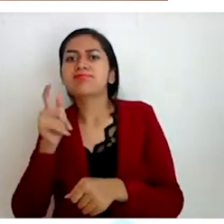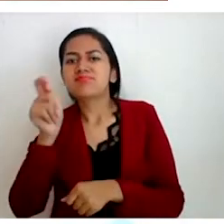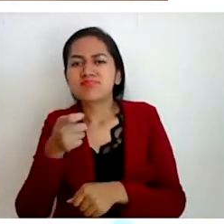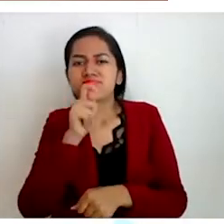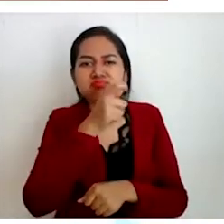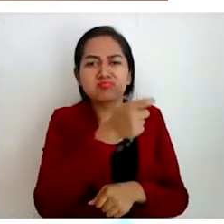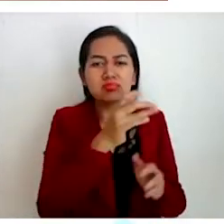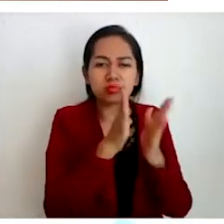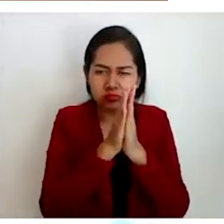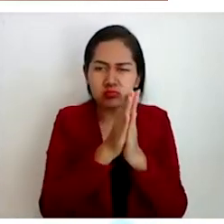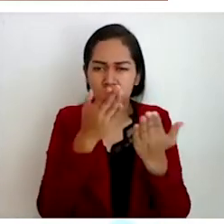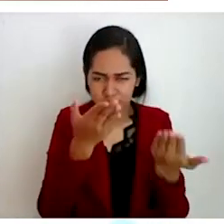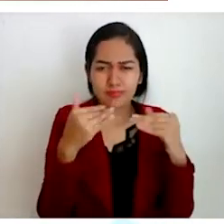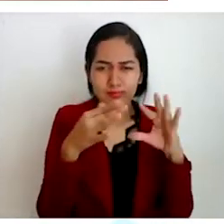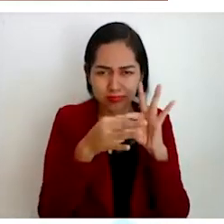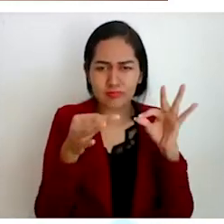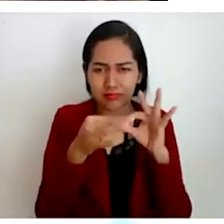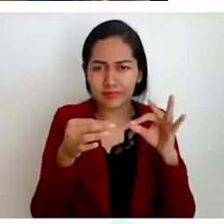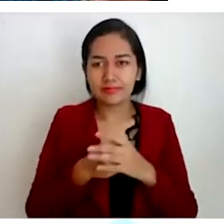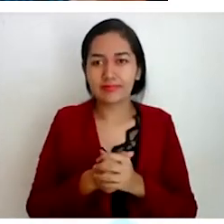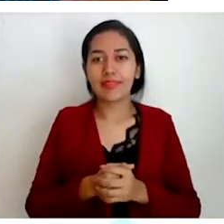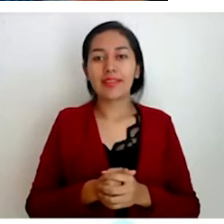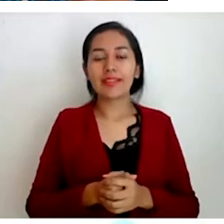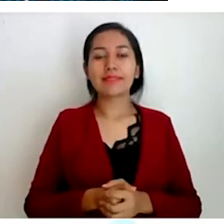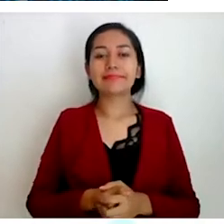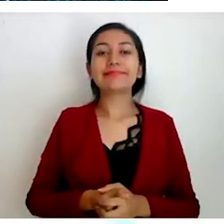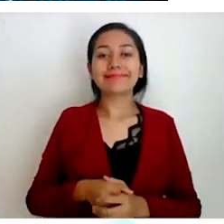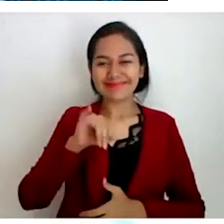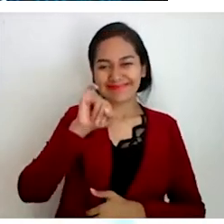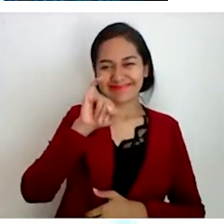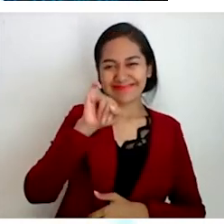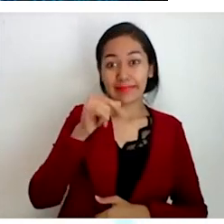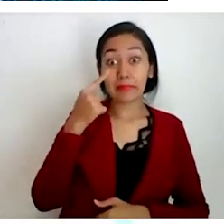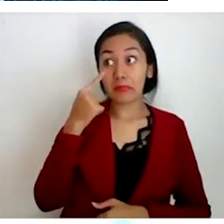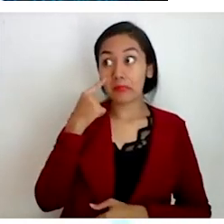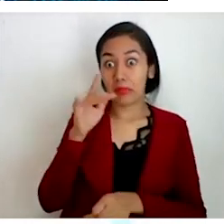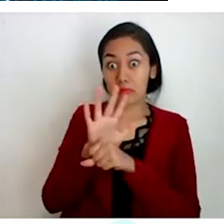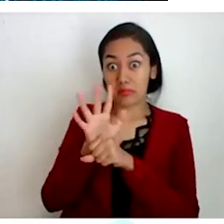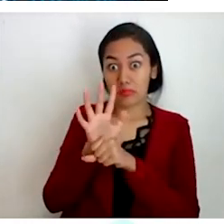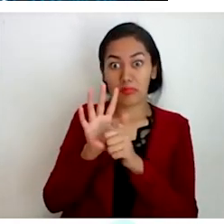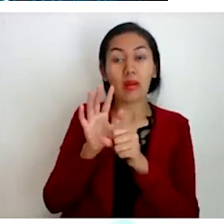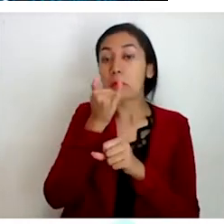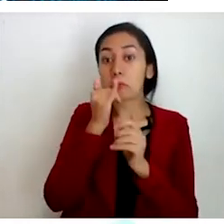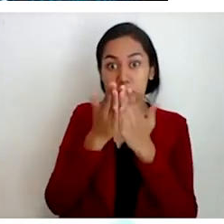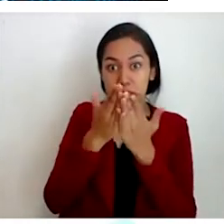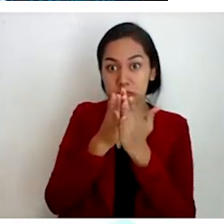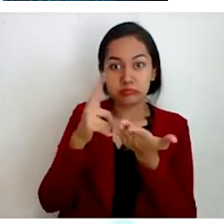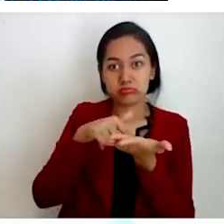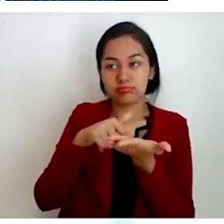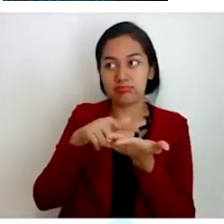micrófono, doctor. Muy bien. Sí, sobre la obra de Luis Espota no la conozco. Lo que sí sé es